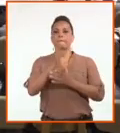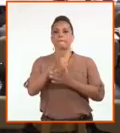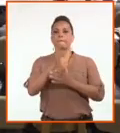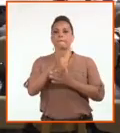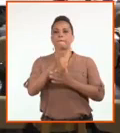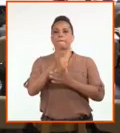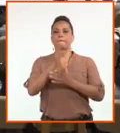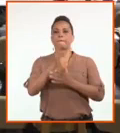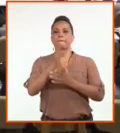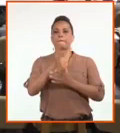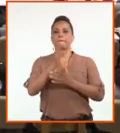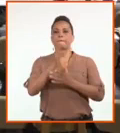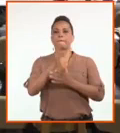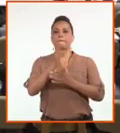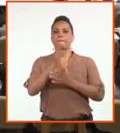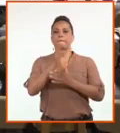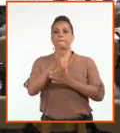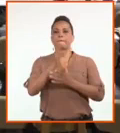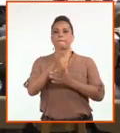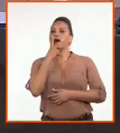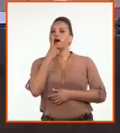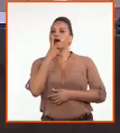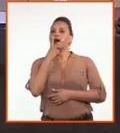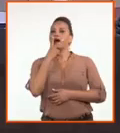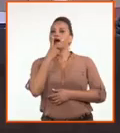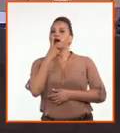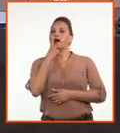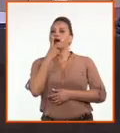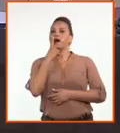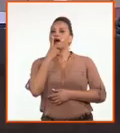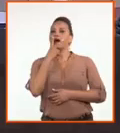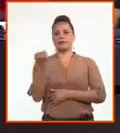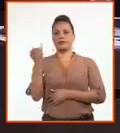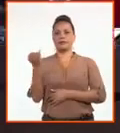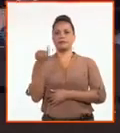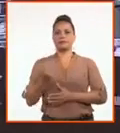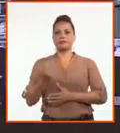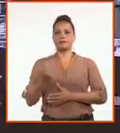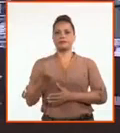Peña Pérez, para atender la Secretaría de Relaciones Internacionales.